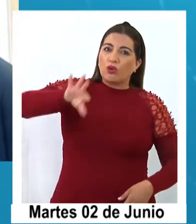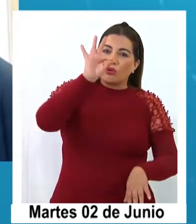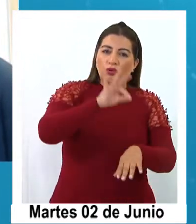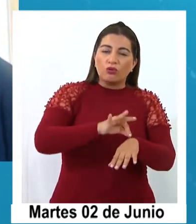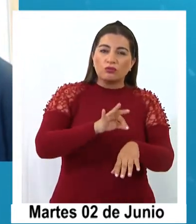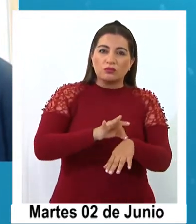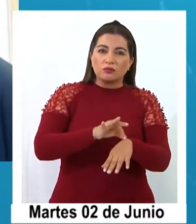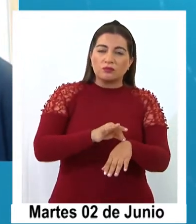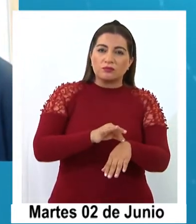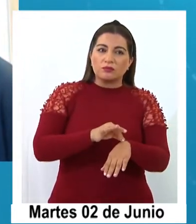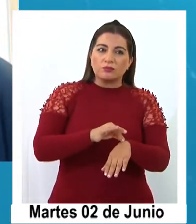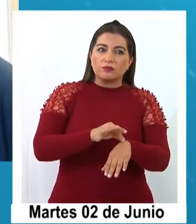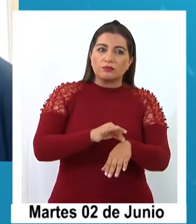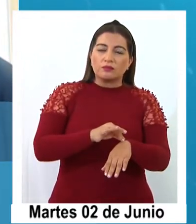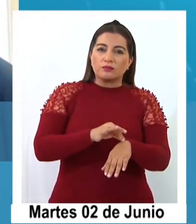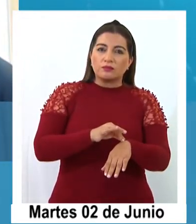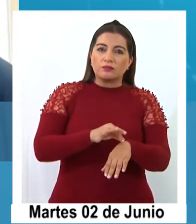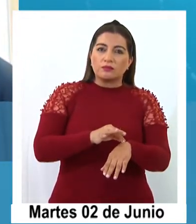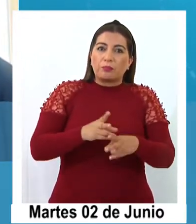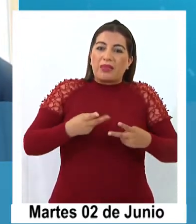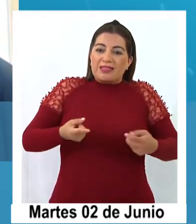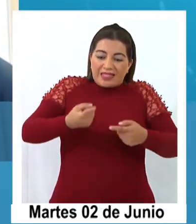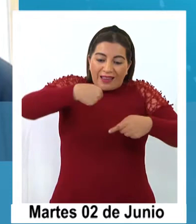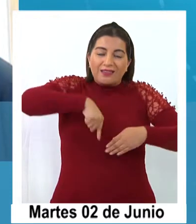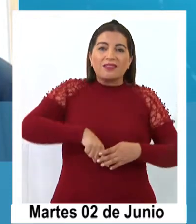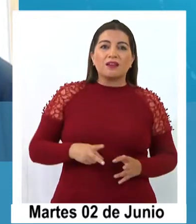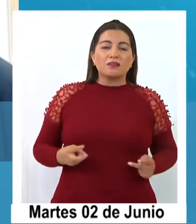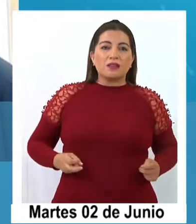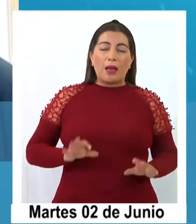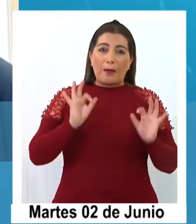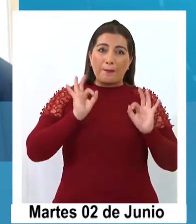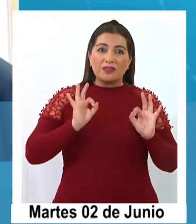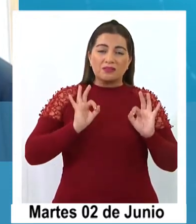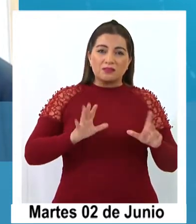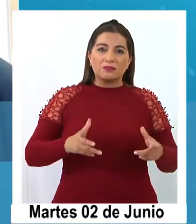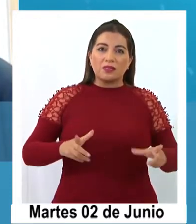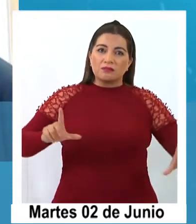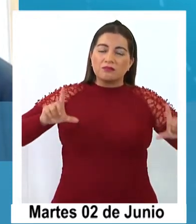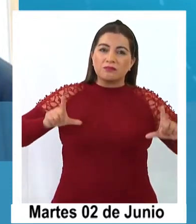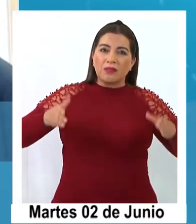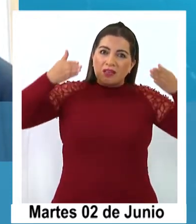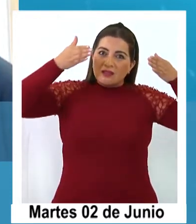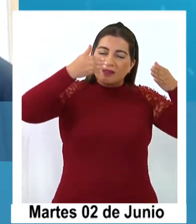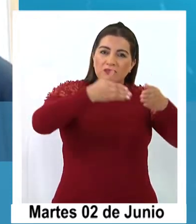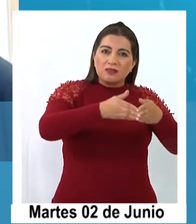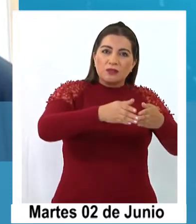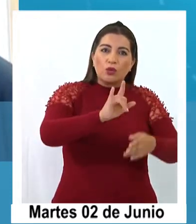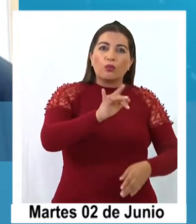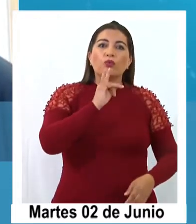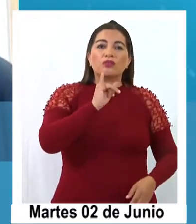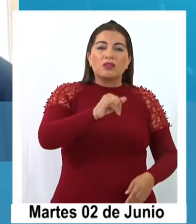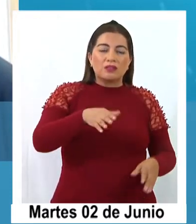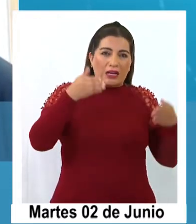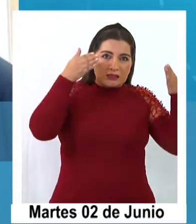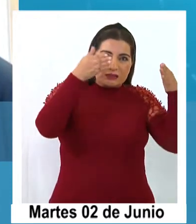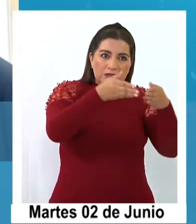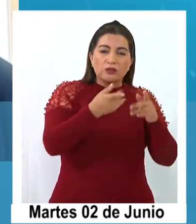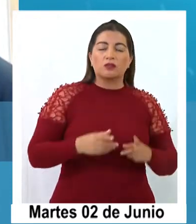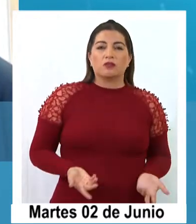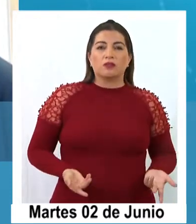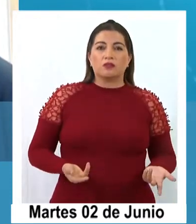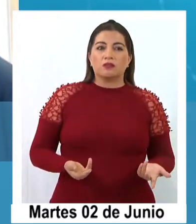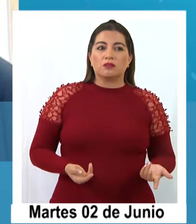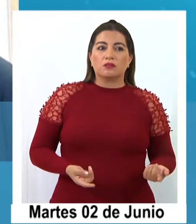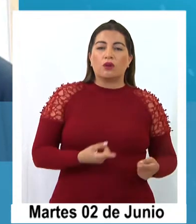de medicina, medicina interna, todos los médicos de especialidad están abocados a atender las UTIs, y bueno, se ha tenido que hacer un